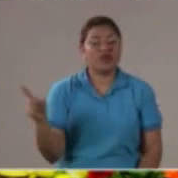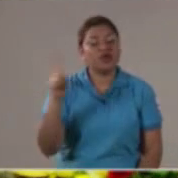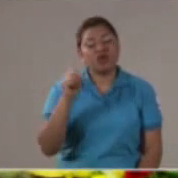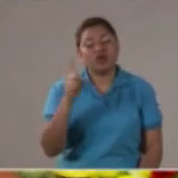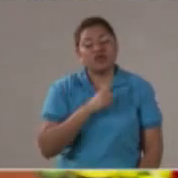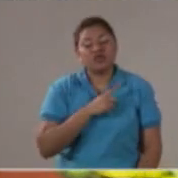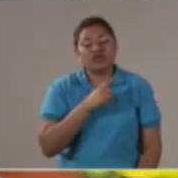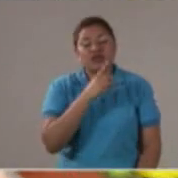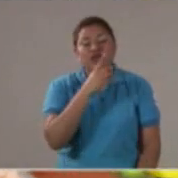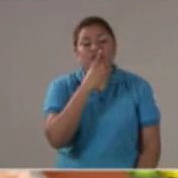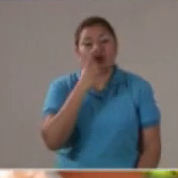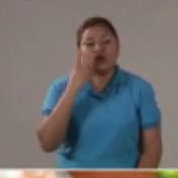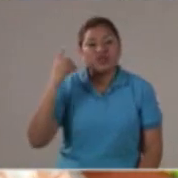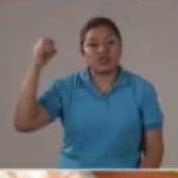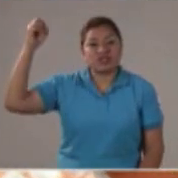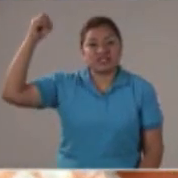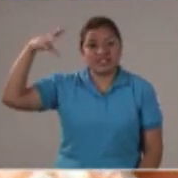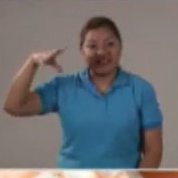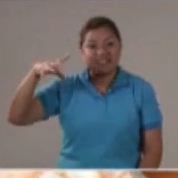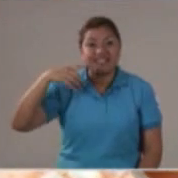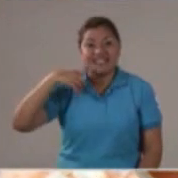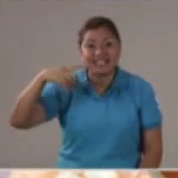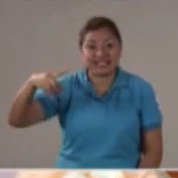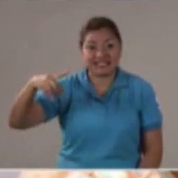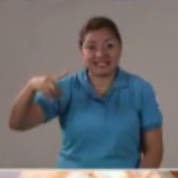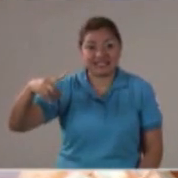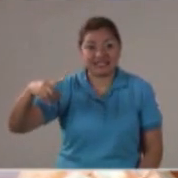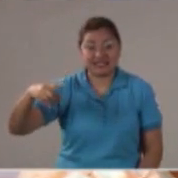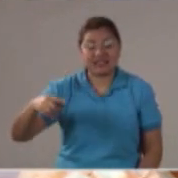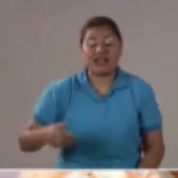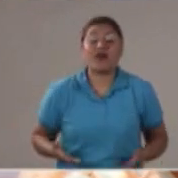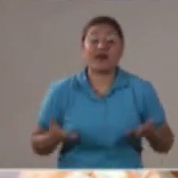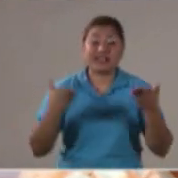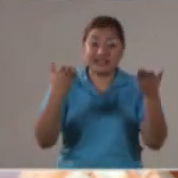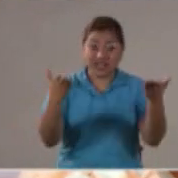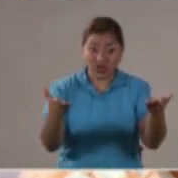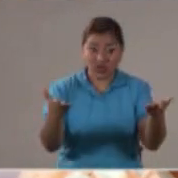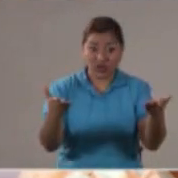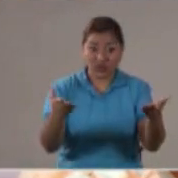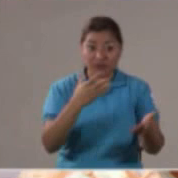bendiga, hermano. Aunque te lo digo, que Dios te bendiga.